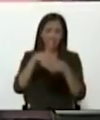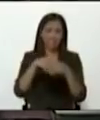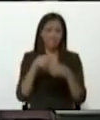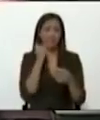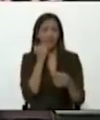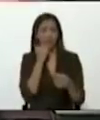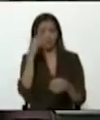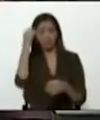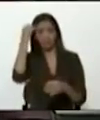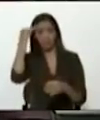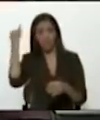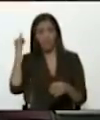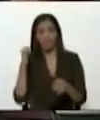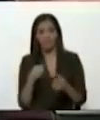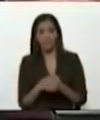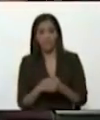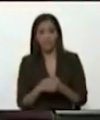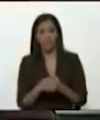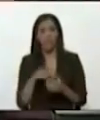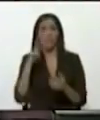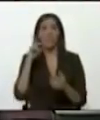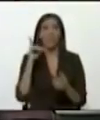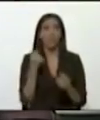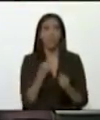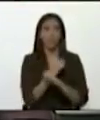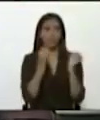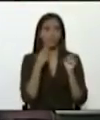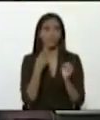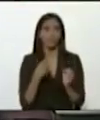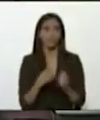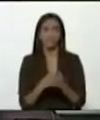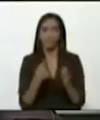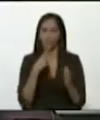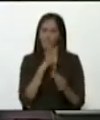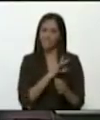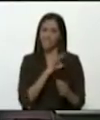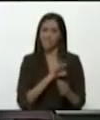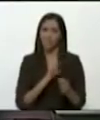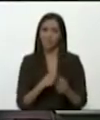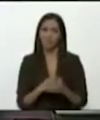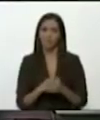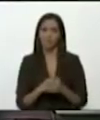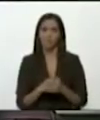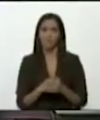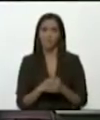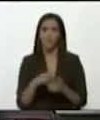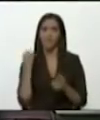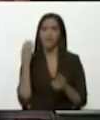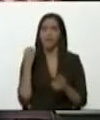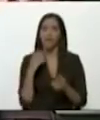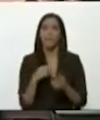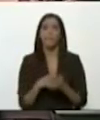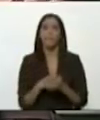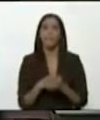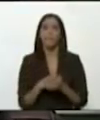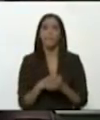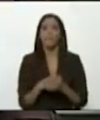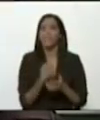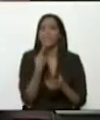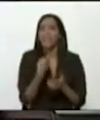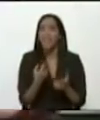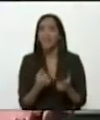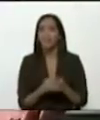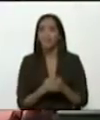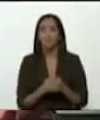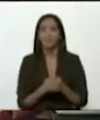porque Baduel clarito dijo, bueno, lo dijo este señor. ¿Y María Machado? En una conferencia, María Machado. ¿Qué